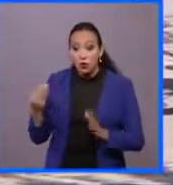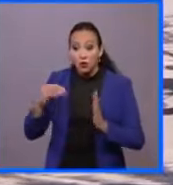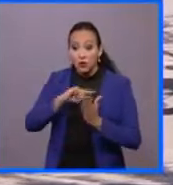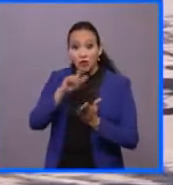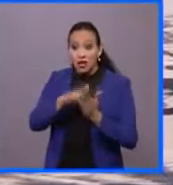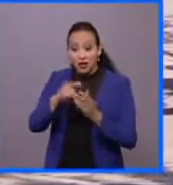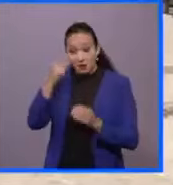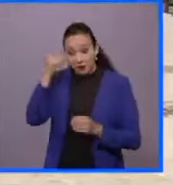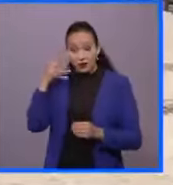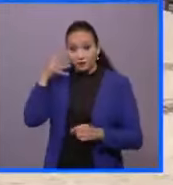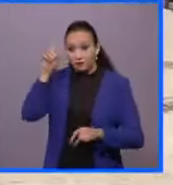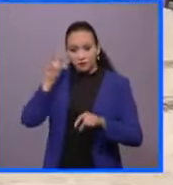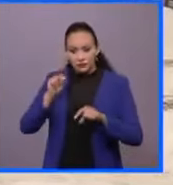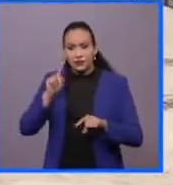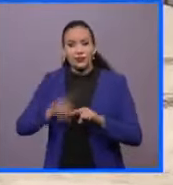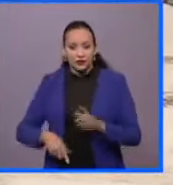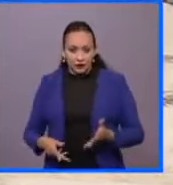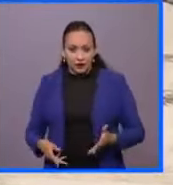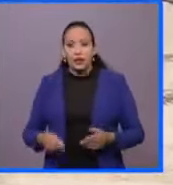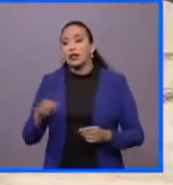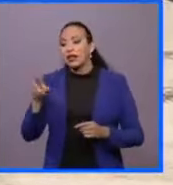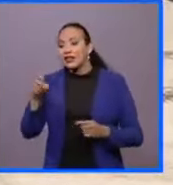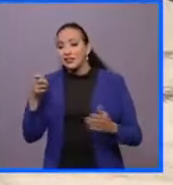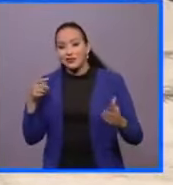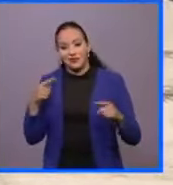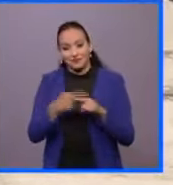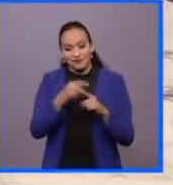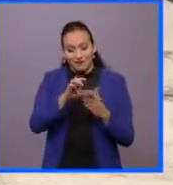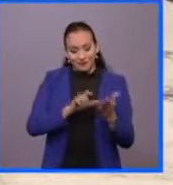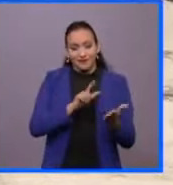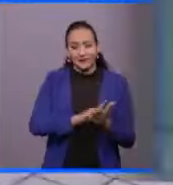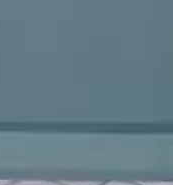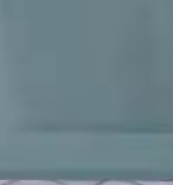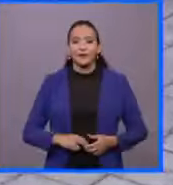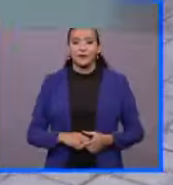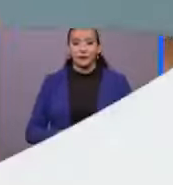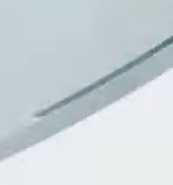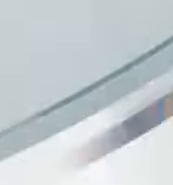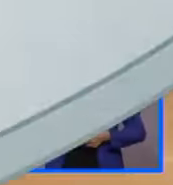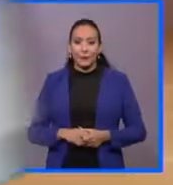que contengan el mismo vicio de inconstitucionalidad.